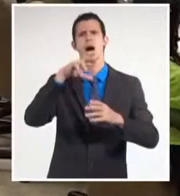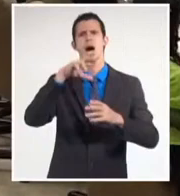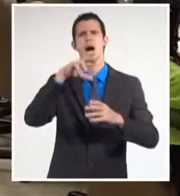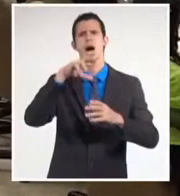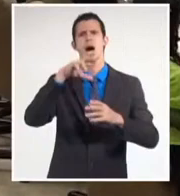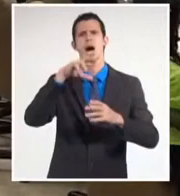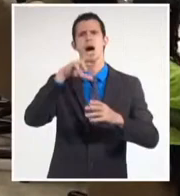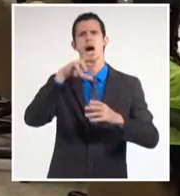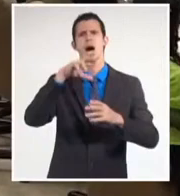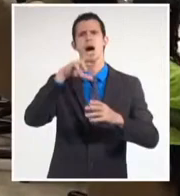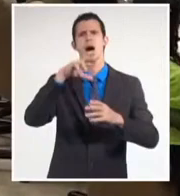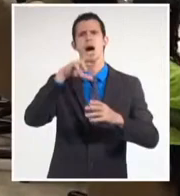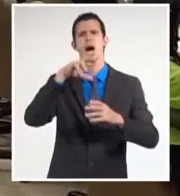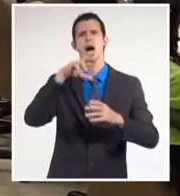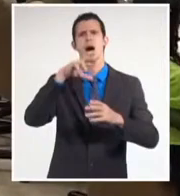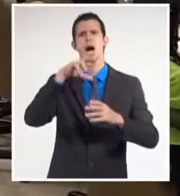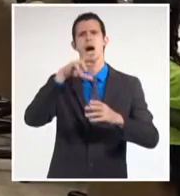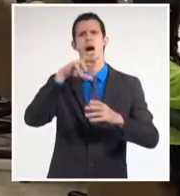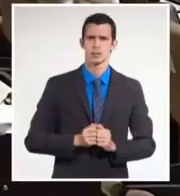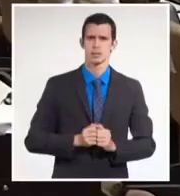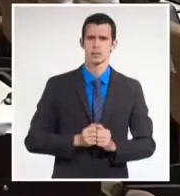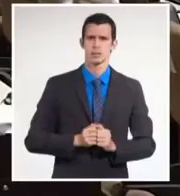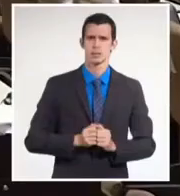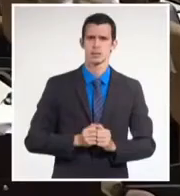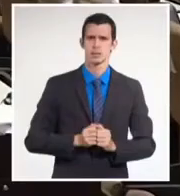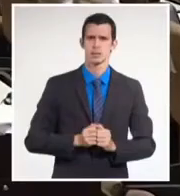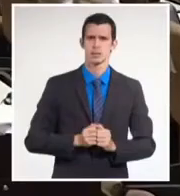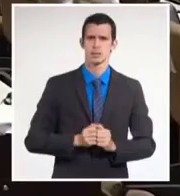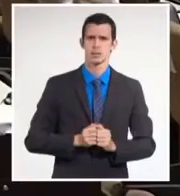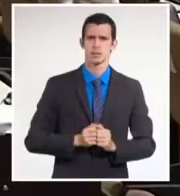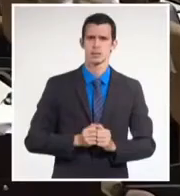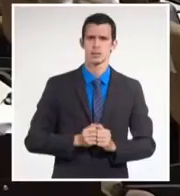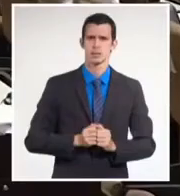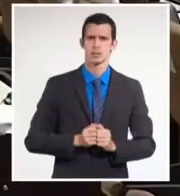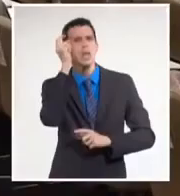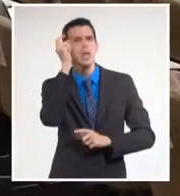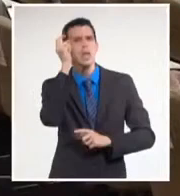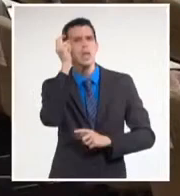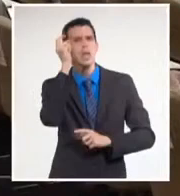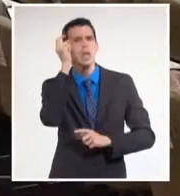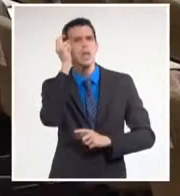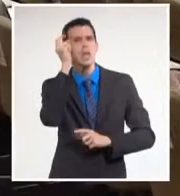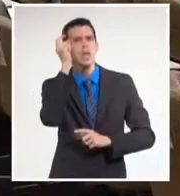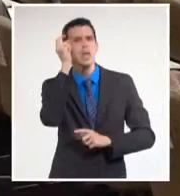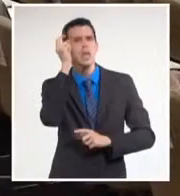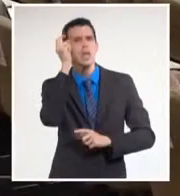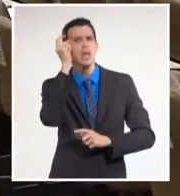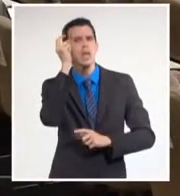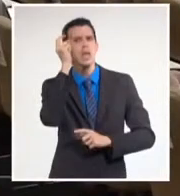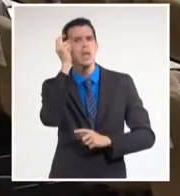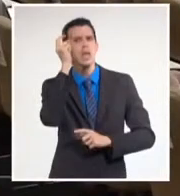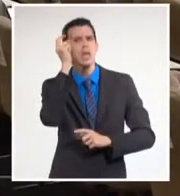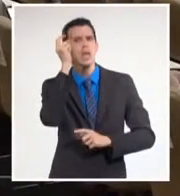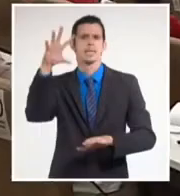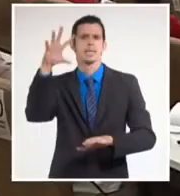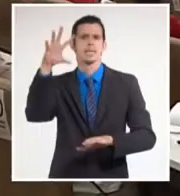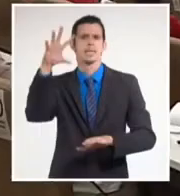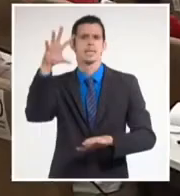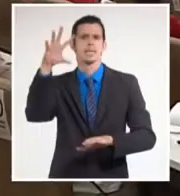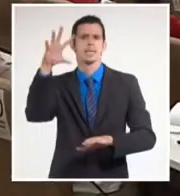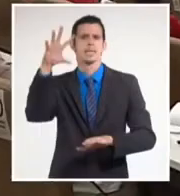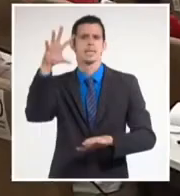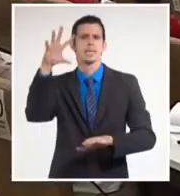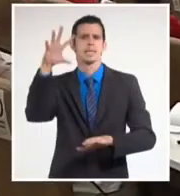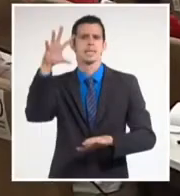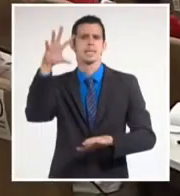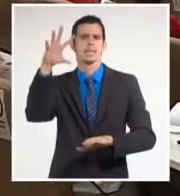del Pensamiento, la vida y obra del comandante en jefe Fidel Castro Ruz. Asuntos todos que atañen a la ideología y,